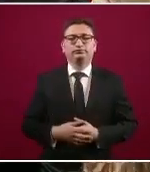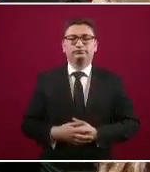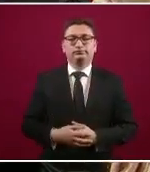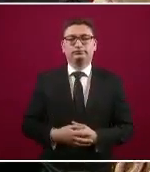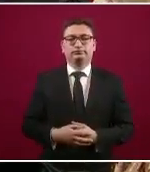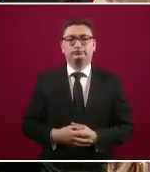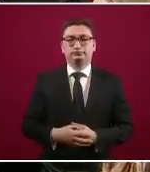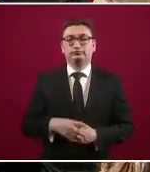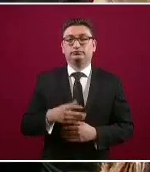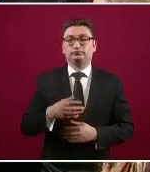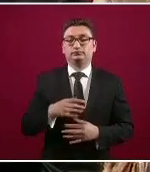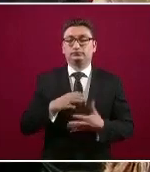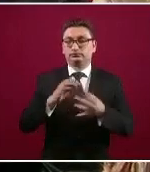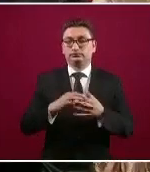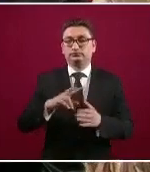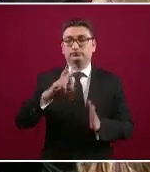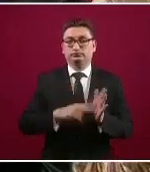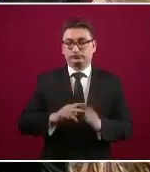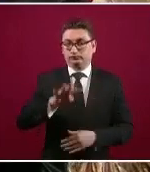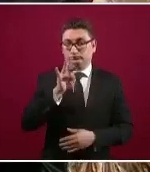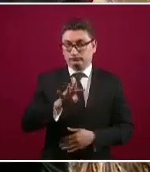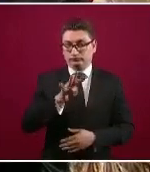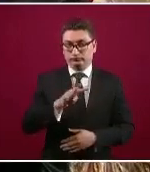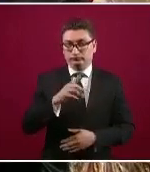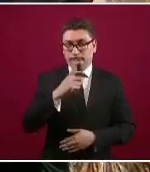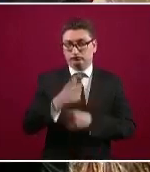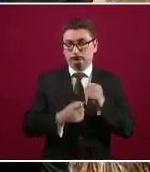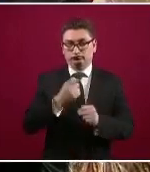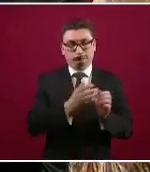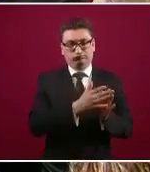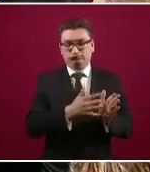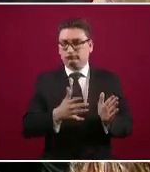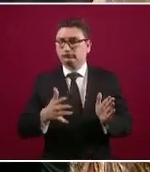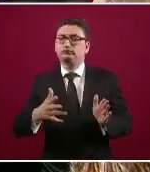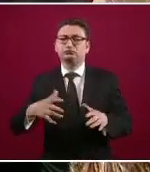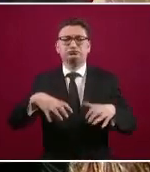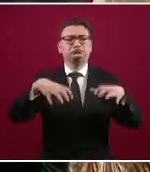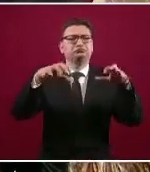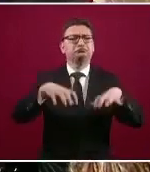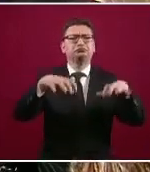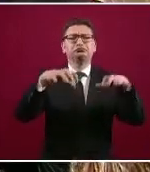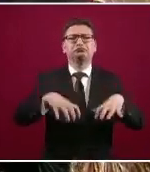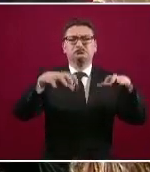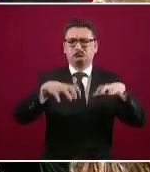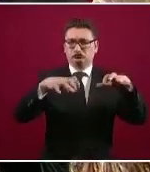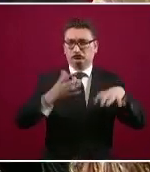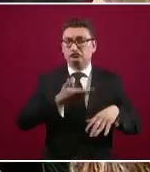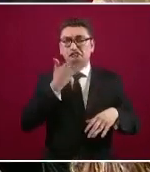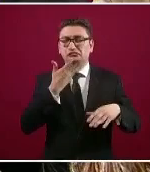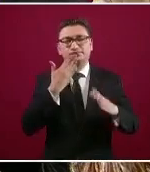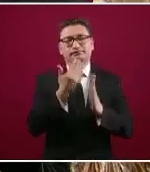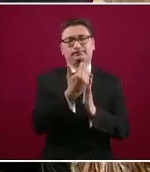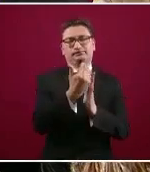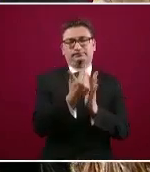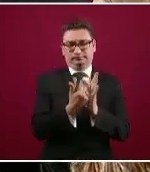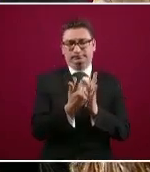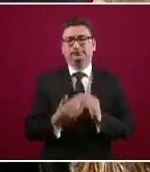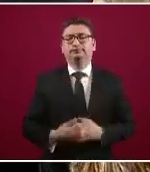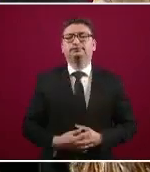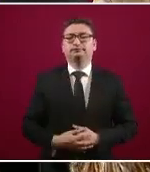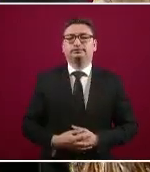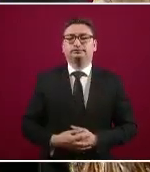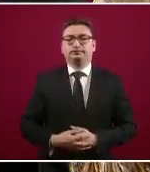que 2019 es un año en que ha llovido por debajo del promedio. Es